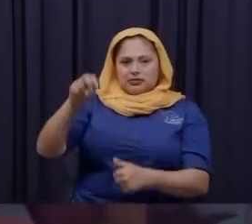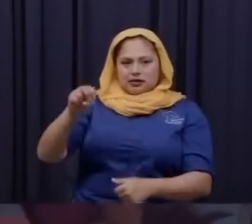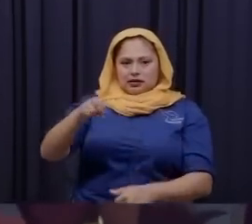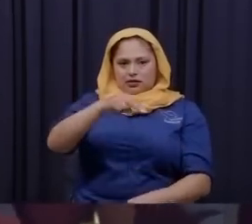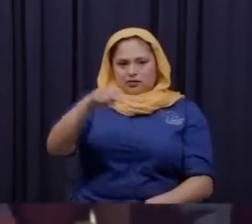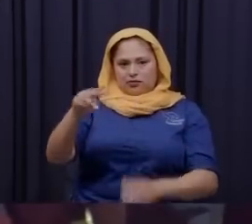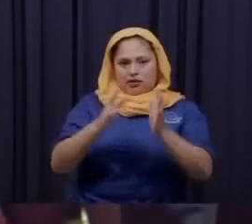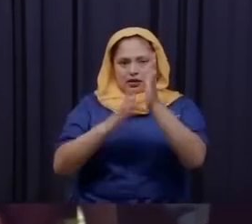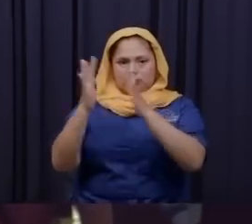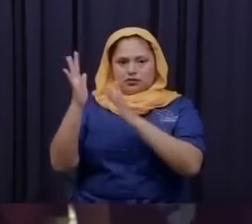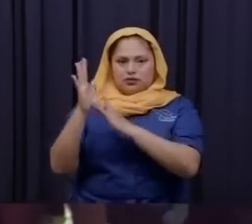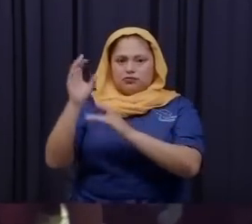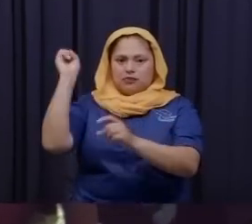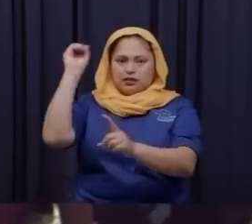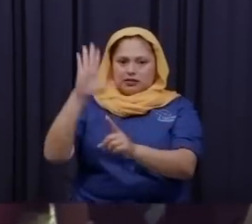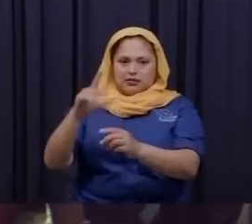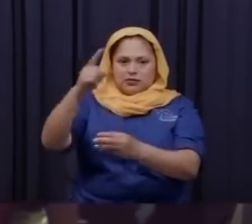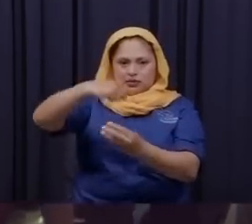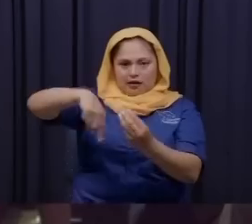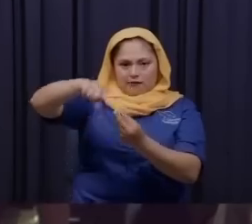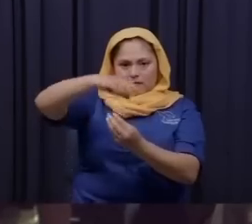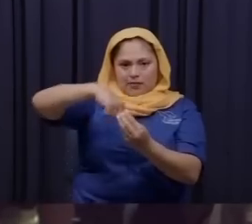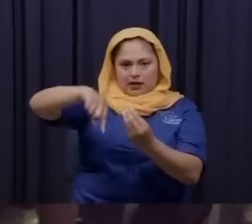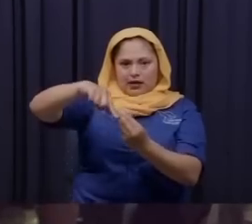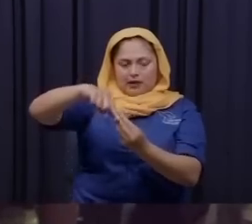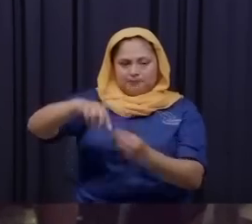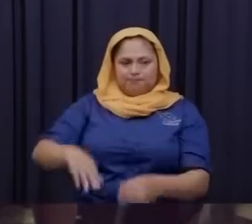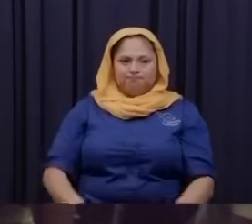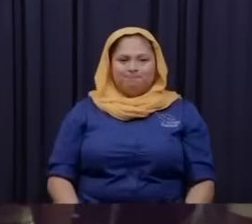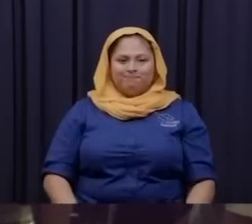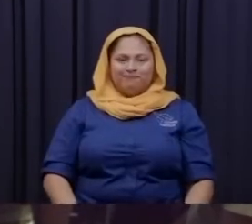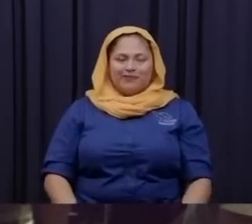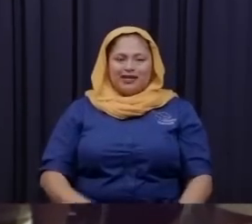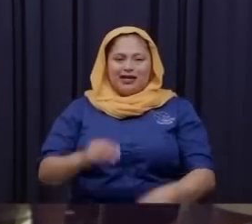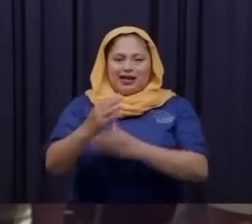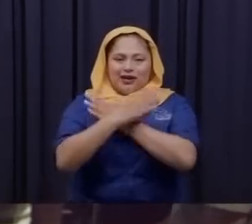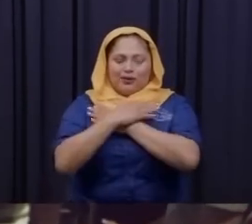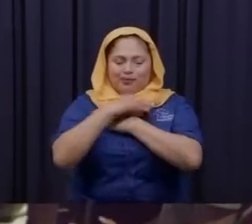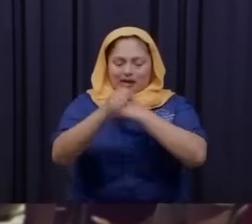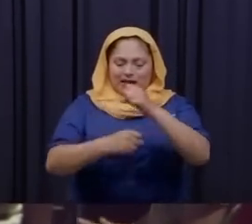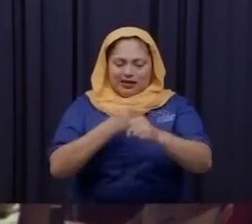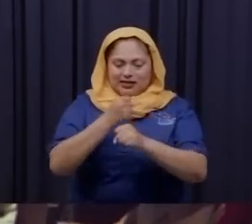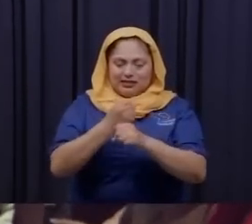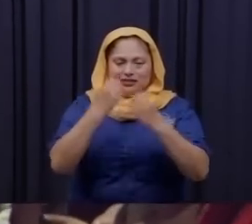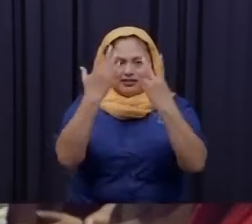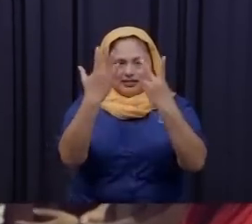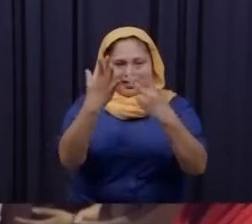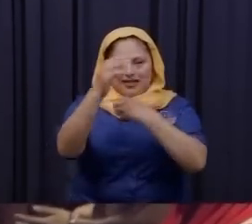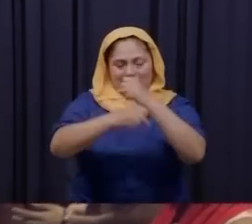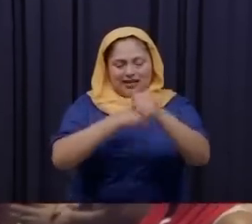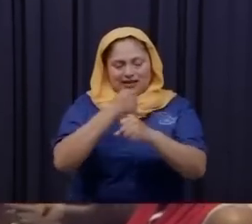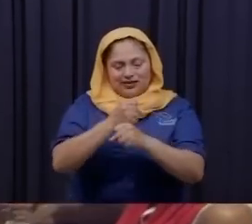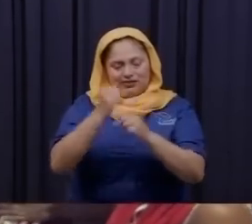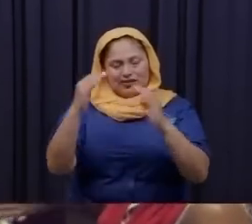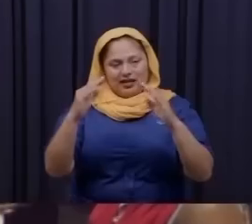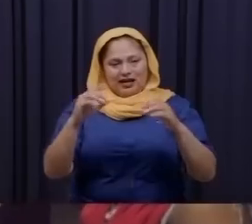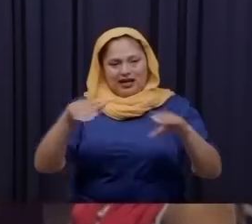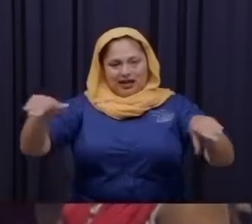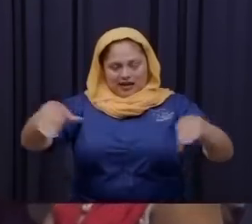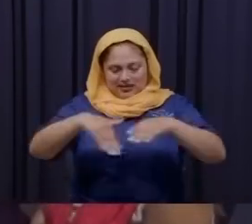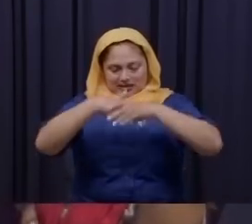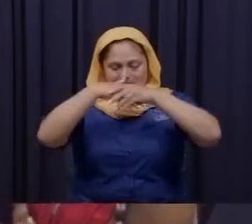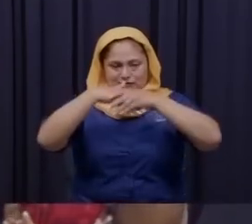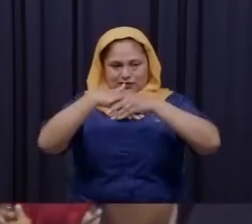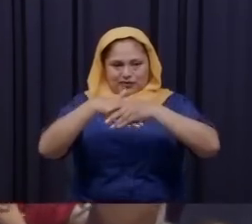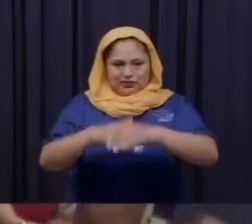de Jesús. Bendecimos a la familia Ramírez en el nombre de Jesús. Gracias por los 7 años de vida matrimonial, de